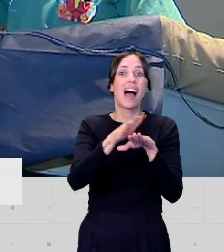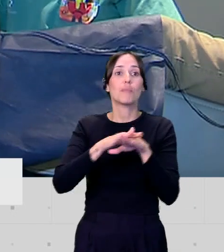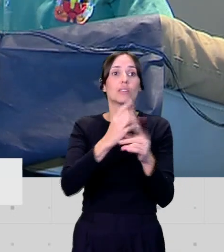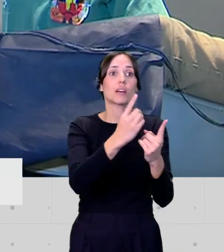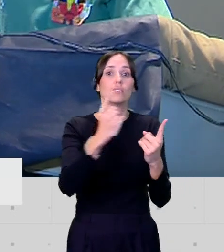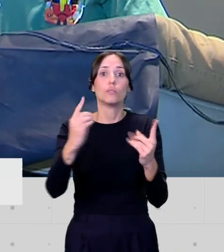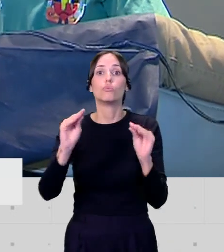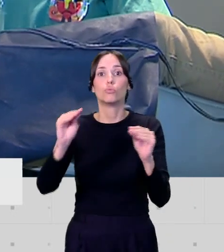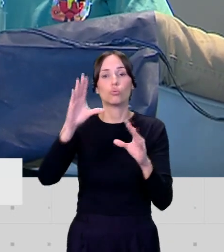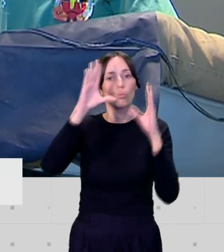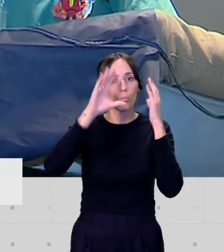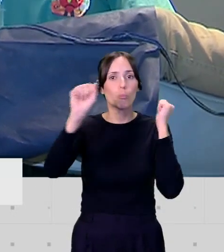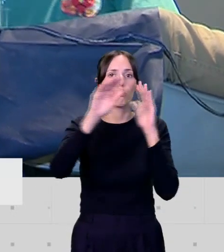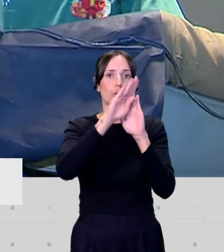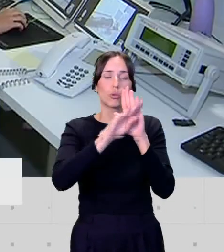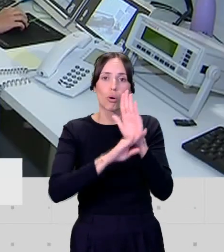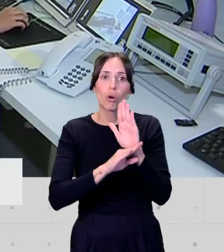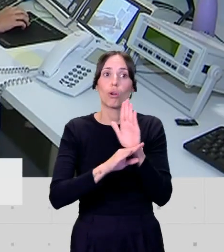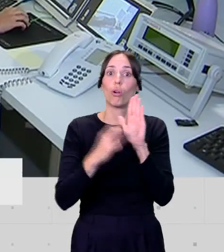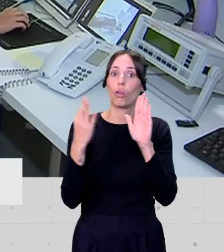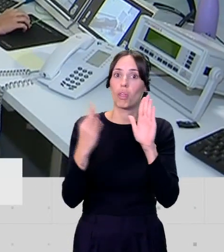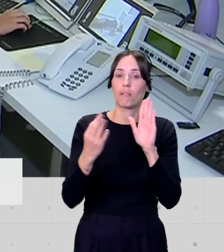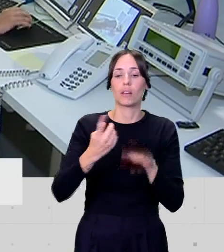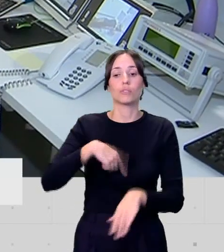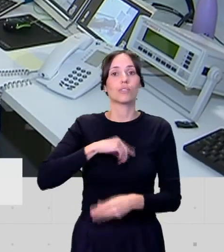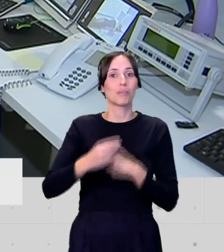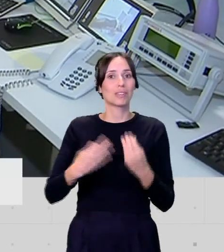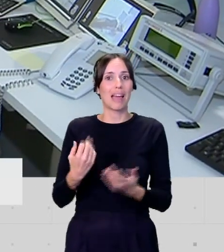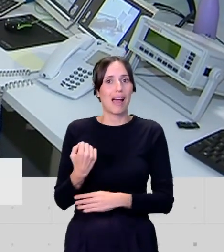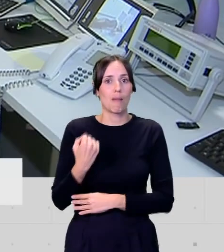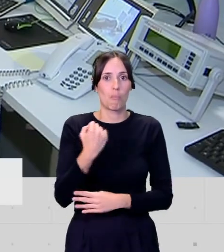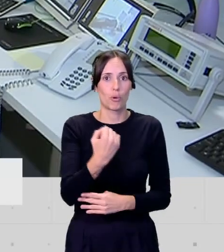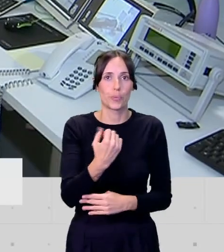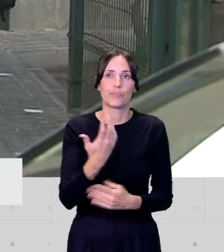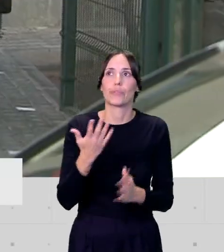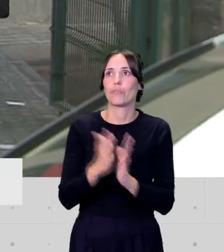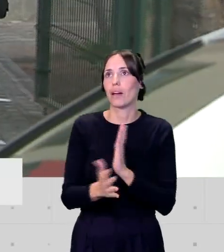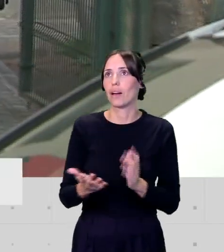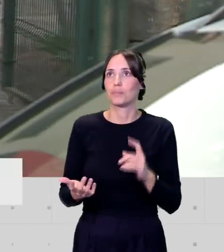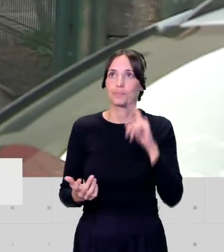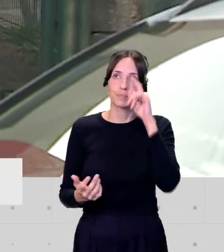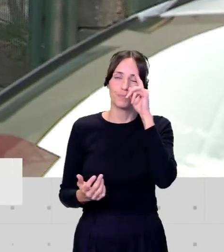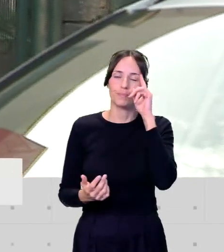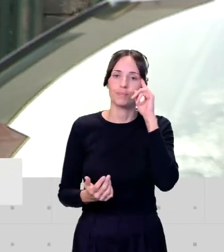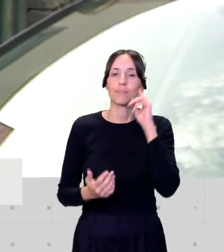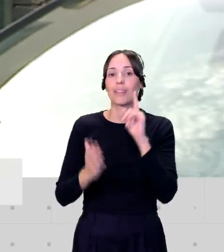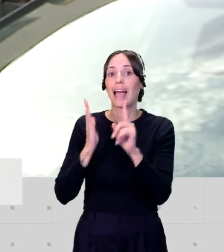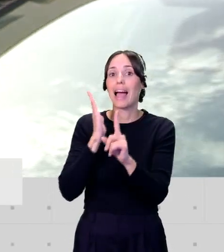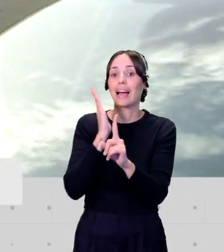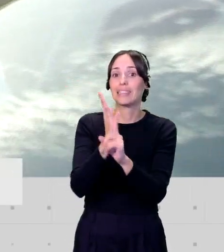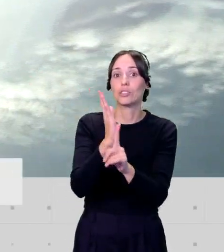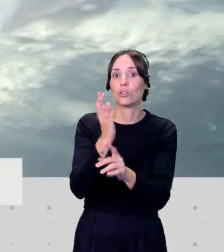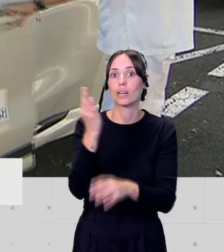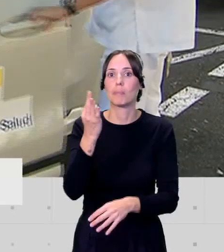protocolos, entrar, y nosotros apoyamos para que esas agresiones que terminan siendo, pues termina que el